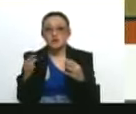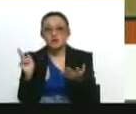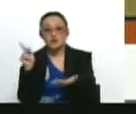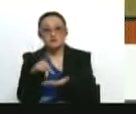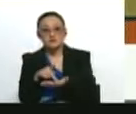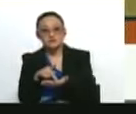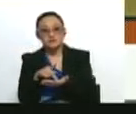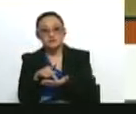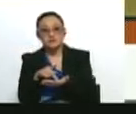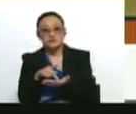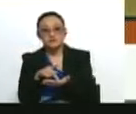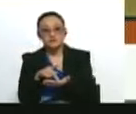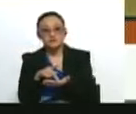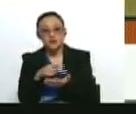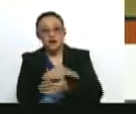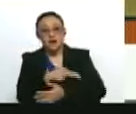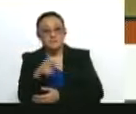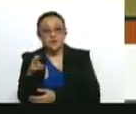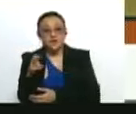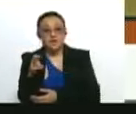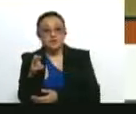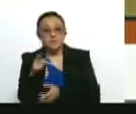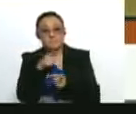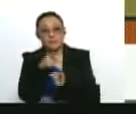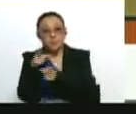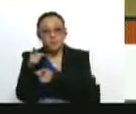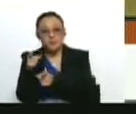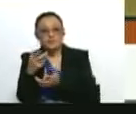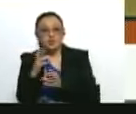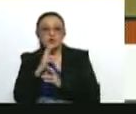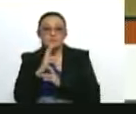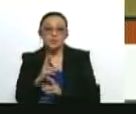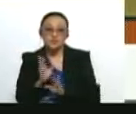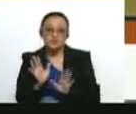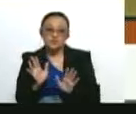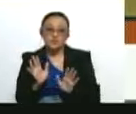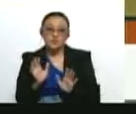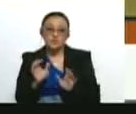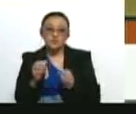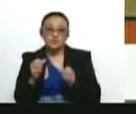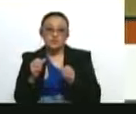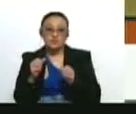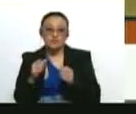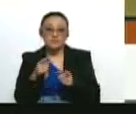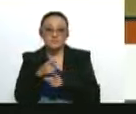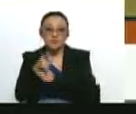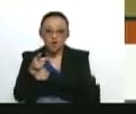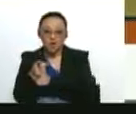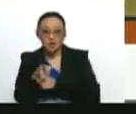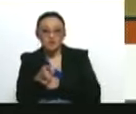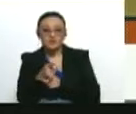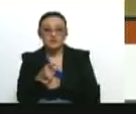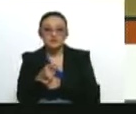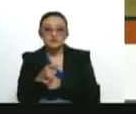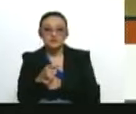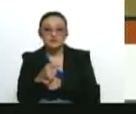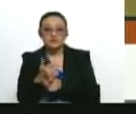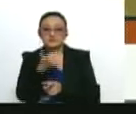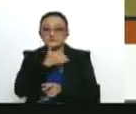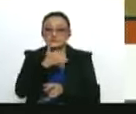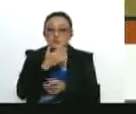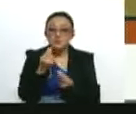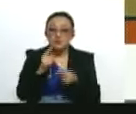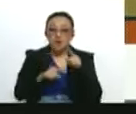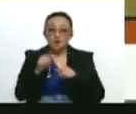entrando, armados, entraron disparando y les fue respondido el fuego. Nos hemos enfrentado a muchas ocasiones